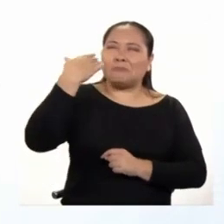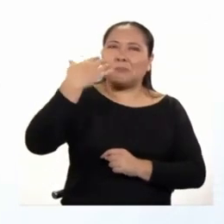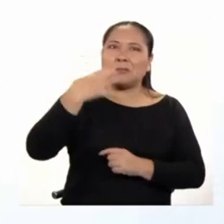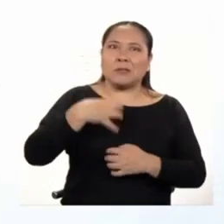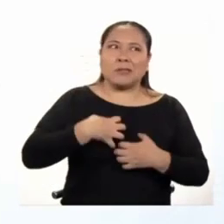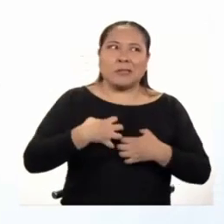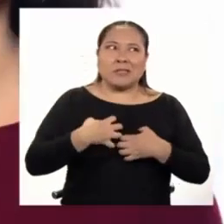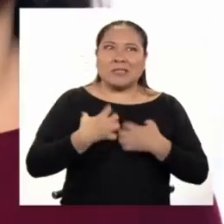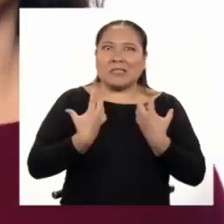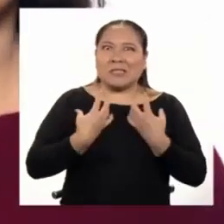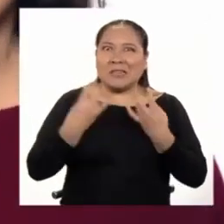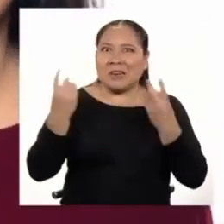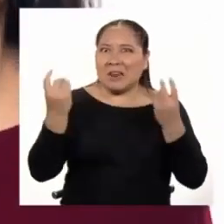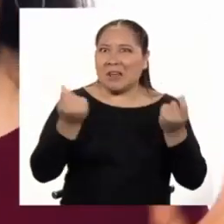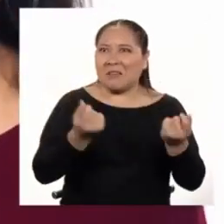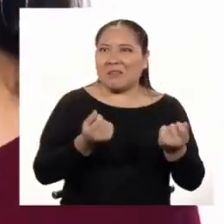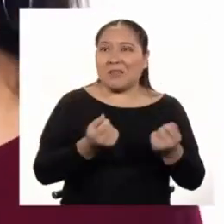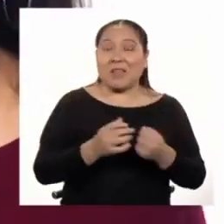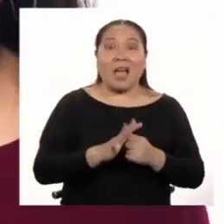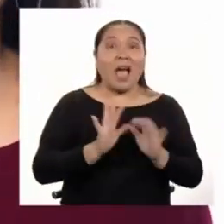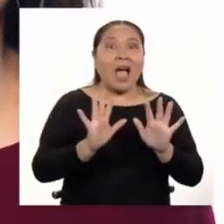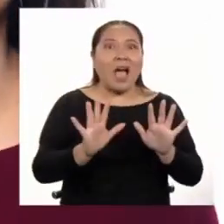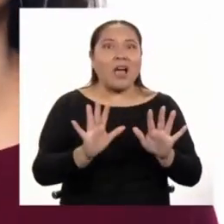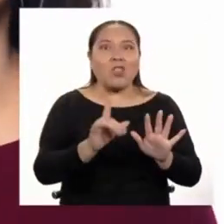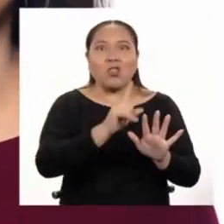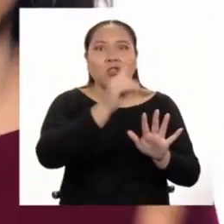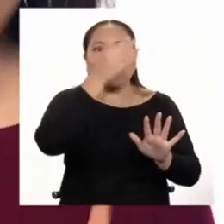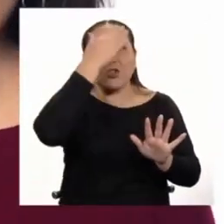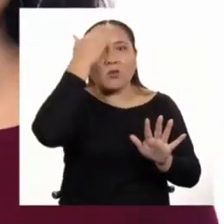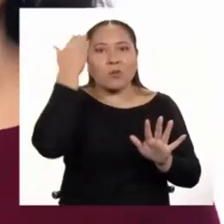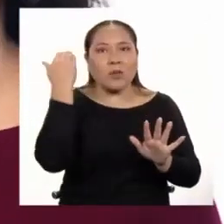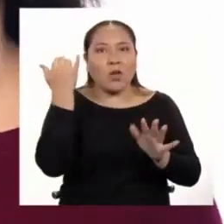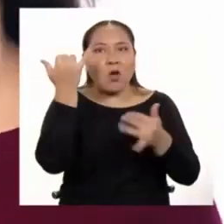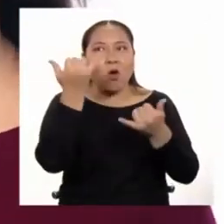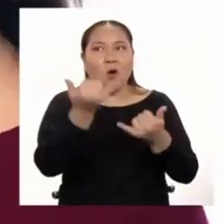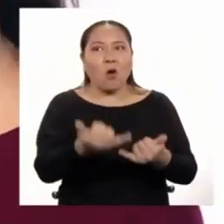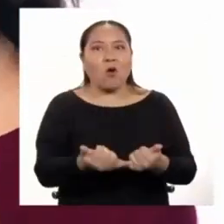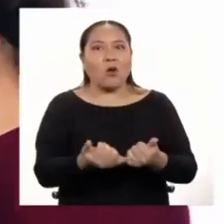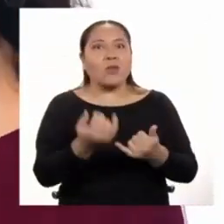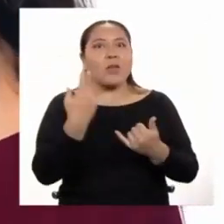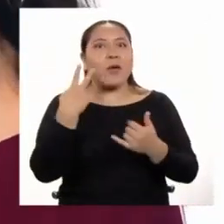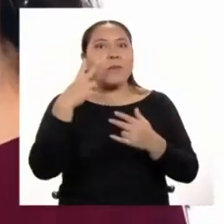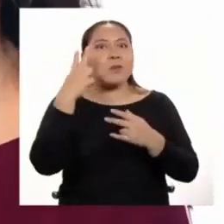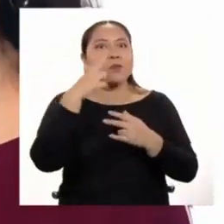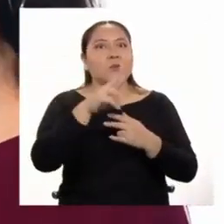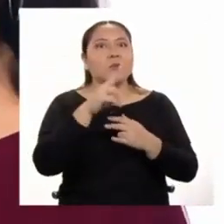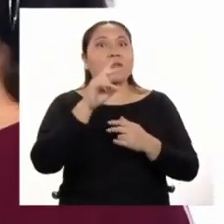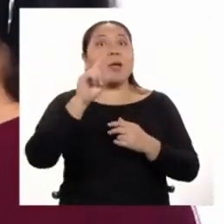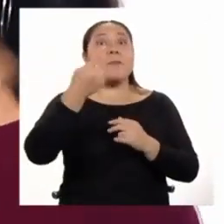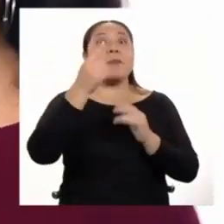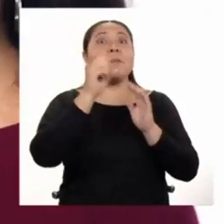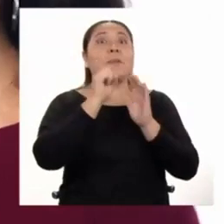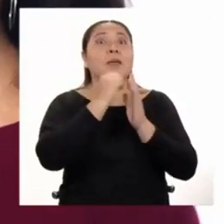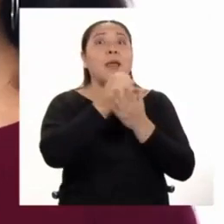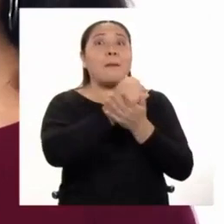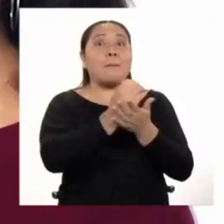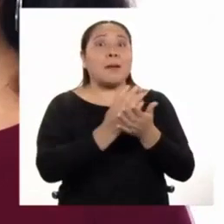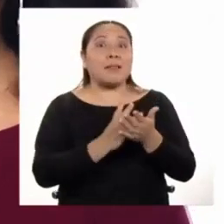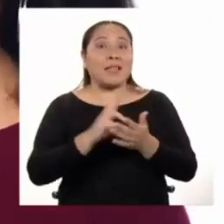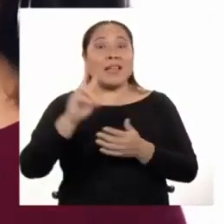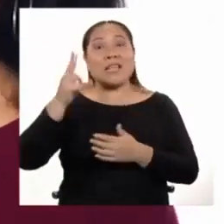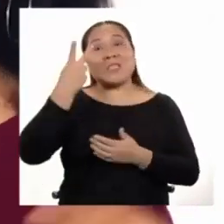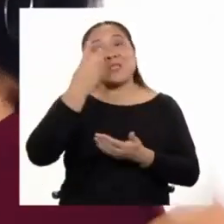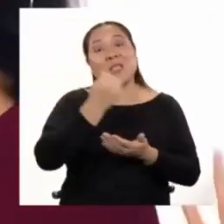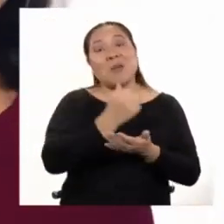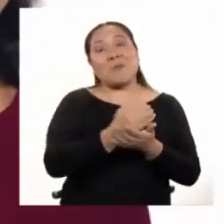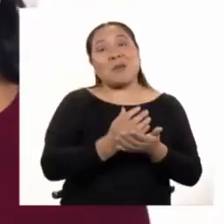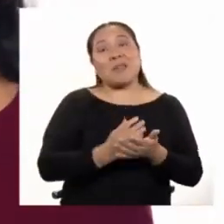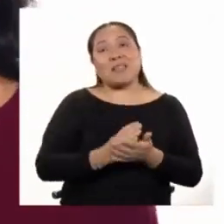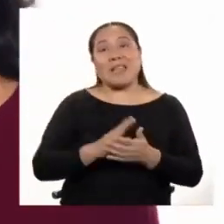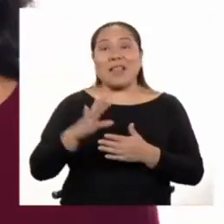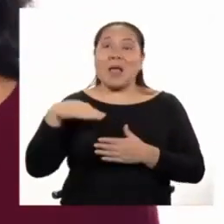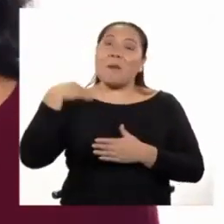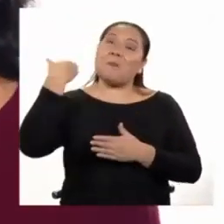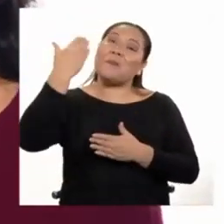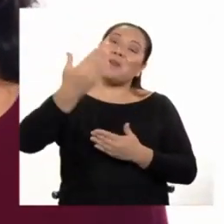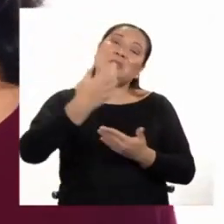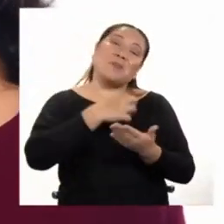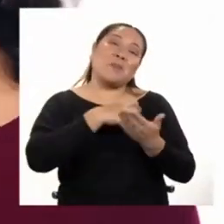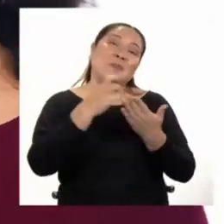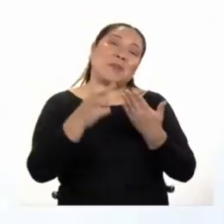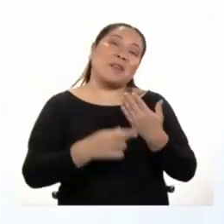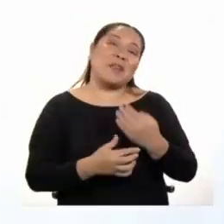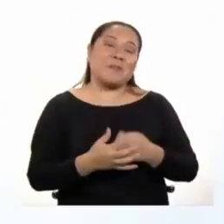intensos. Ah, no se olviden que hoy hemos visto la primera parte y la segunda parte la veremos en la siguiente